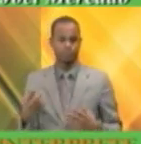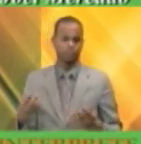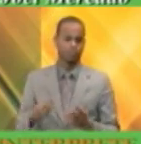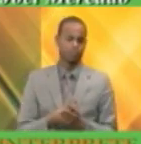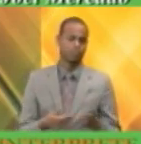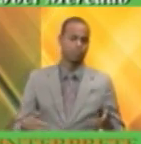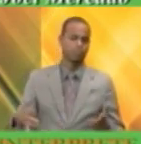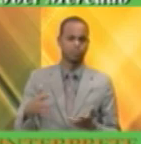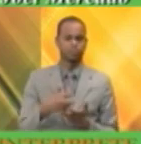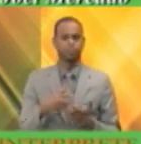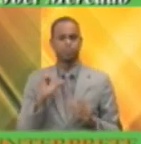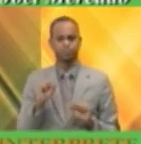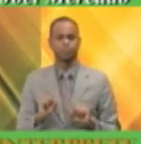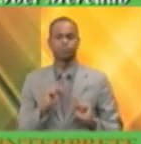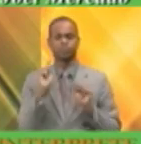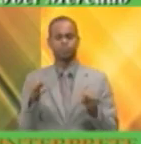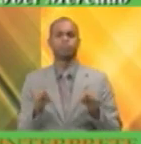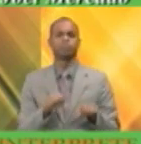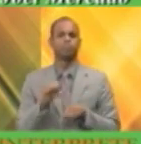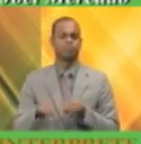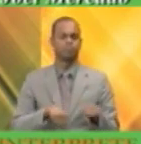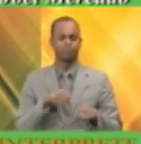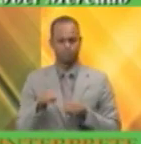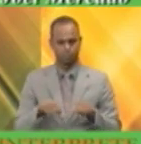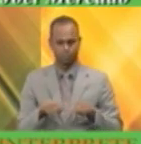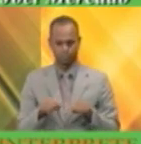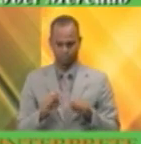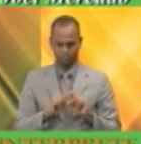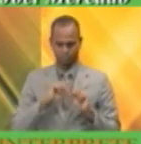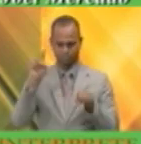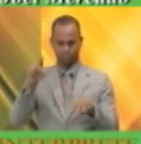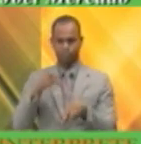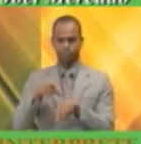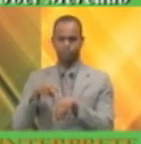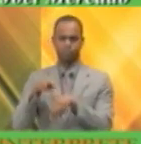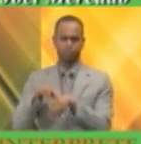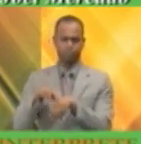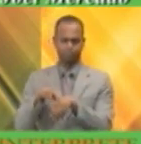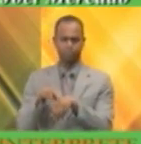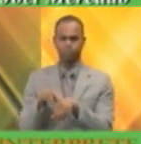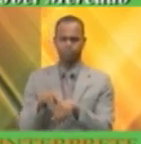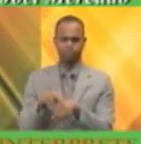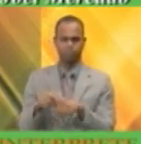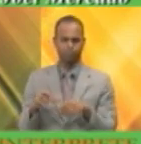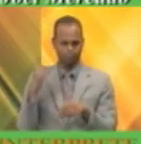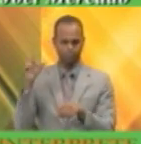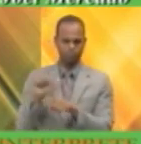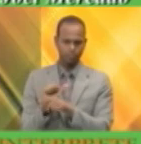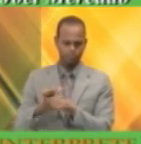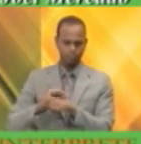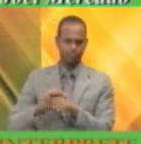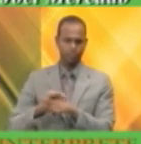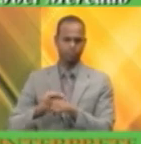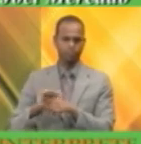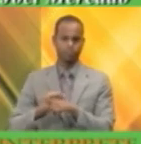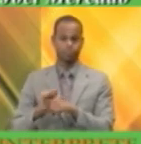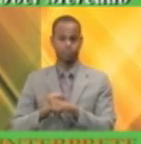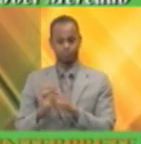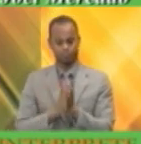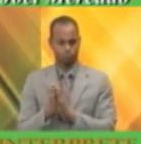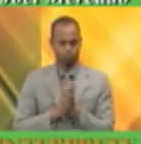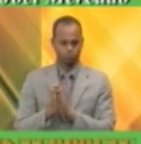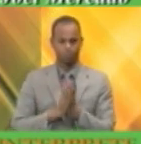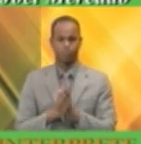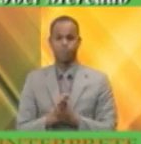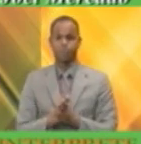amigos, mandar al ciclista a una base a Puerto Rico como fogueo, para que esté caliente de